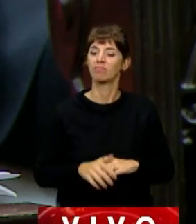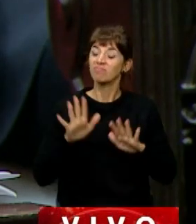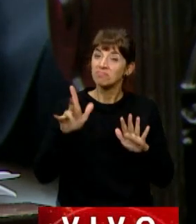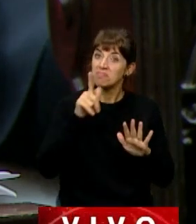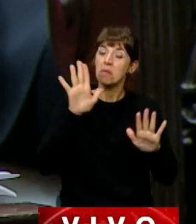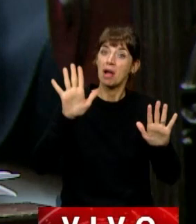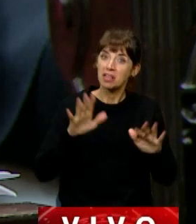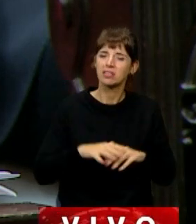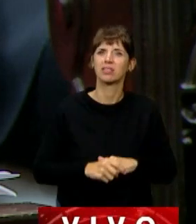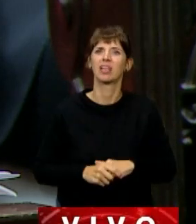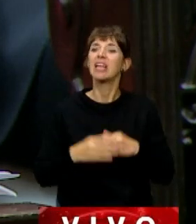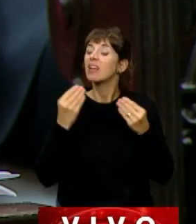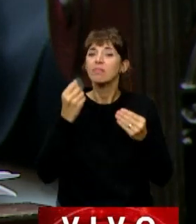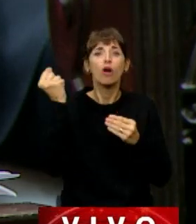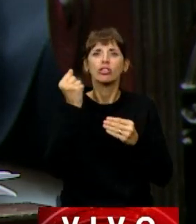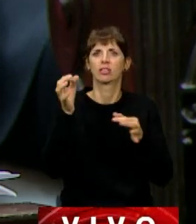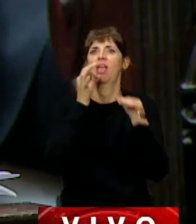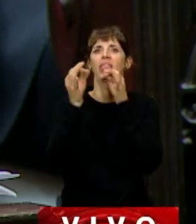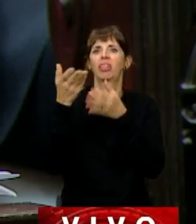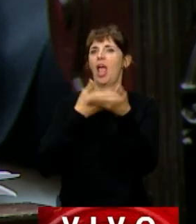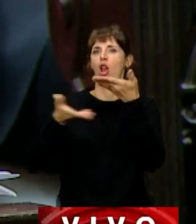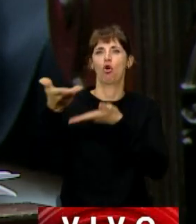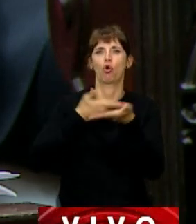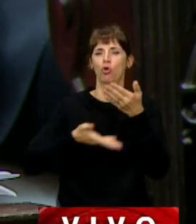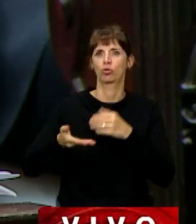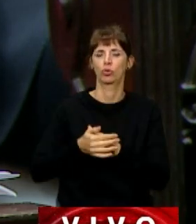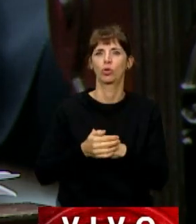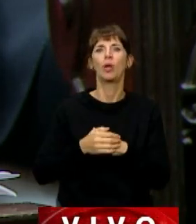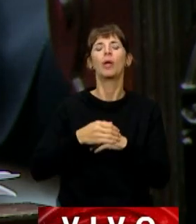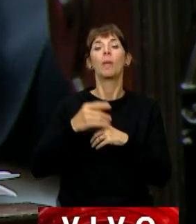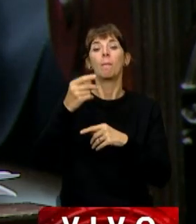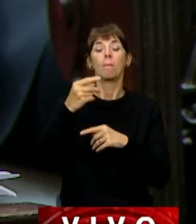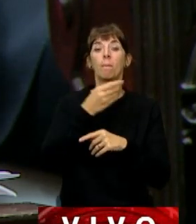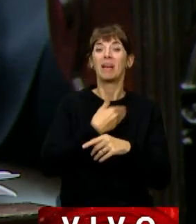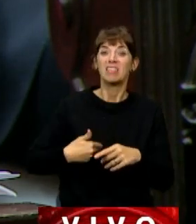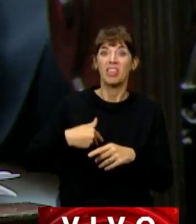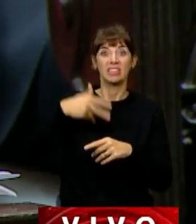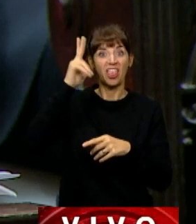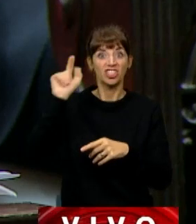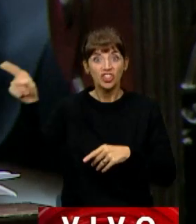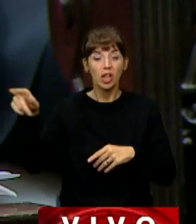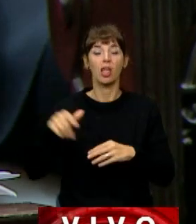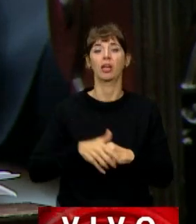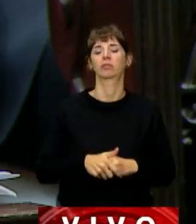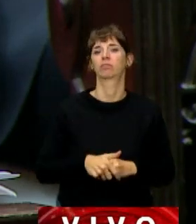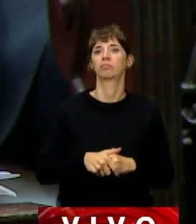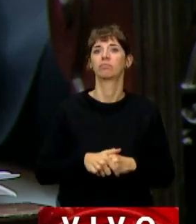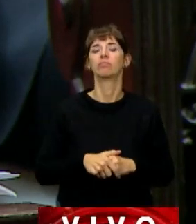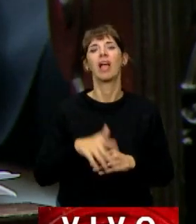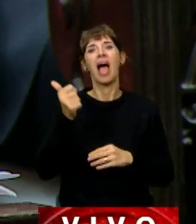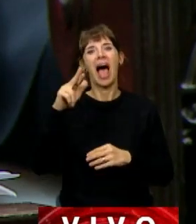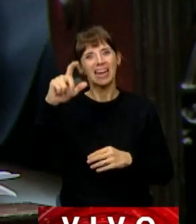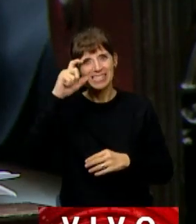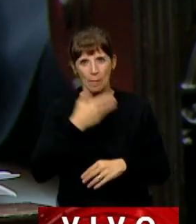política de diálogo. El presidente Boric de Chile, el presidente Arce